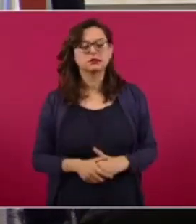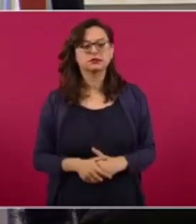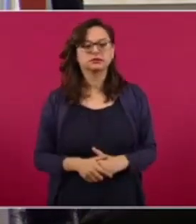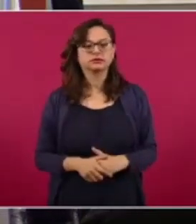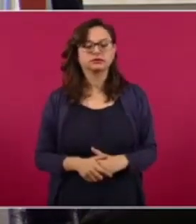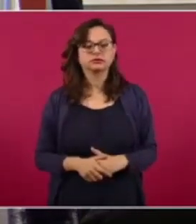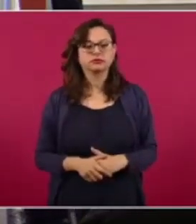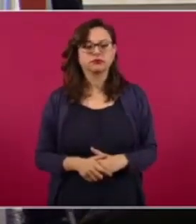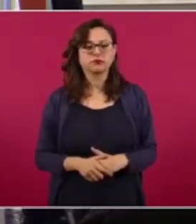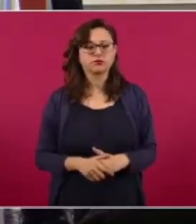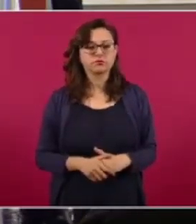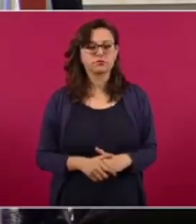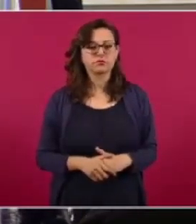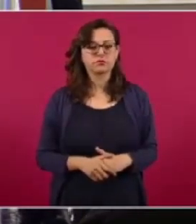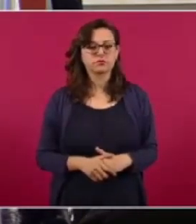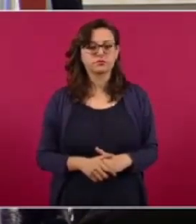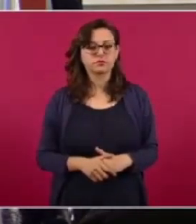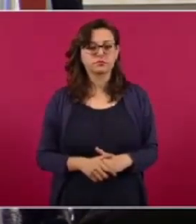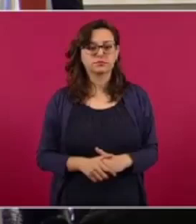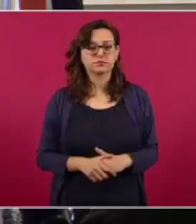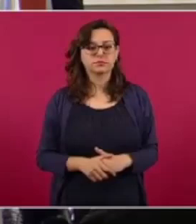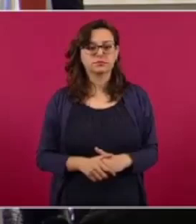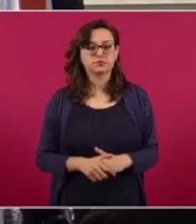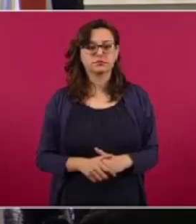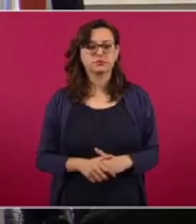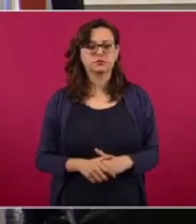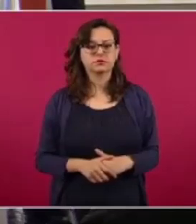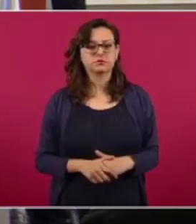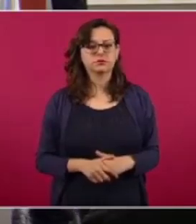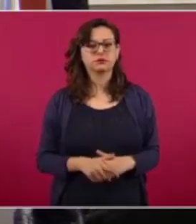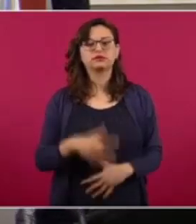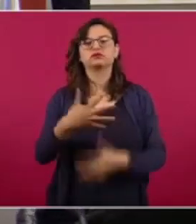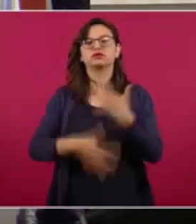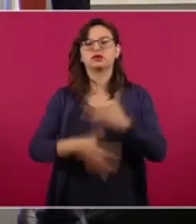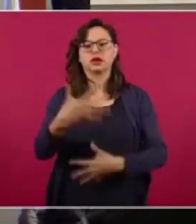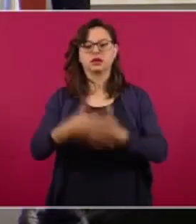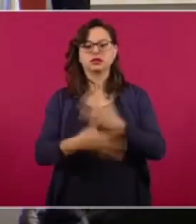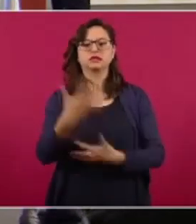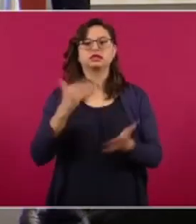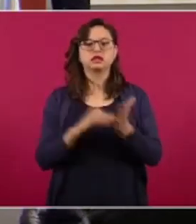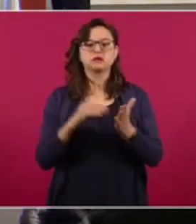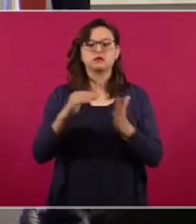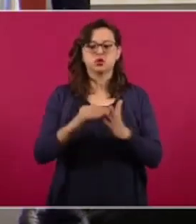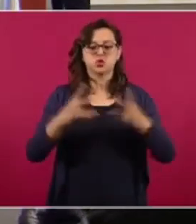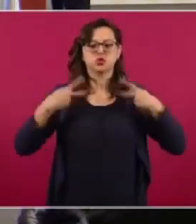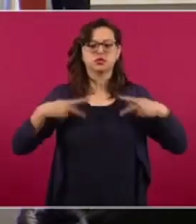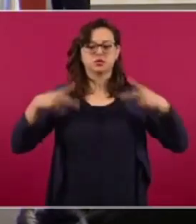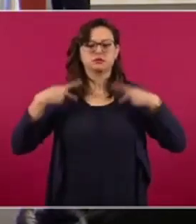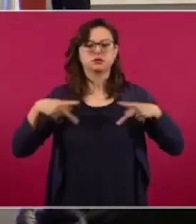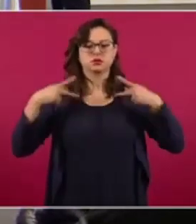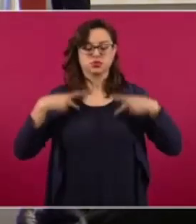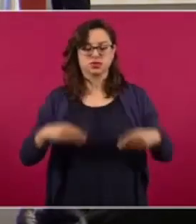No. En total son 15 millones todos. 15 millones. Así está